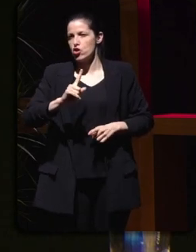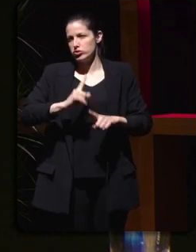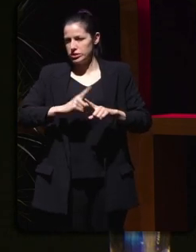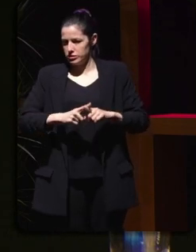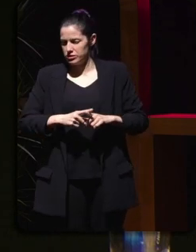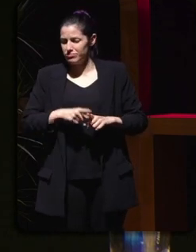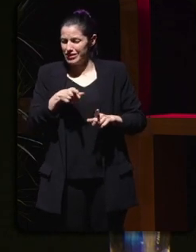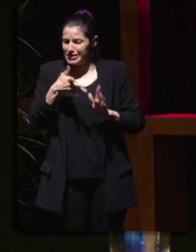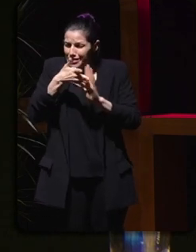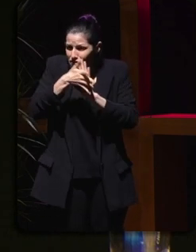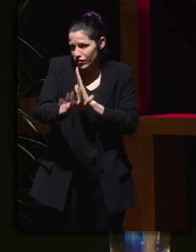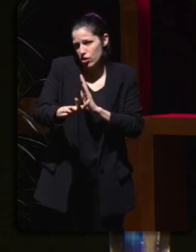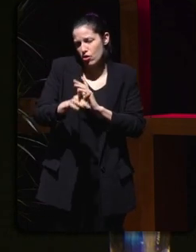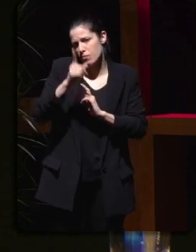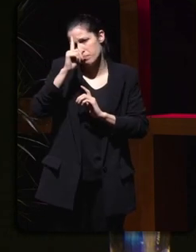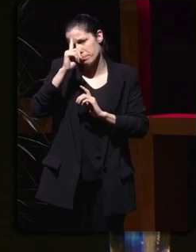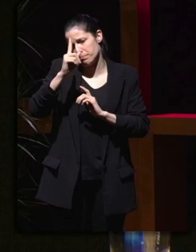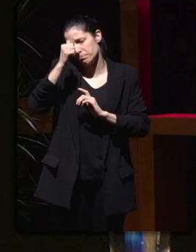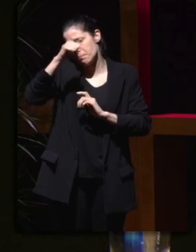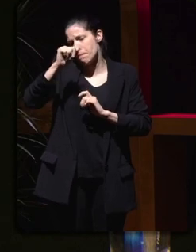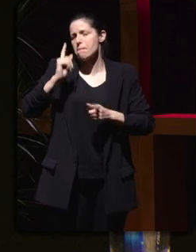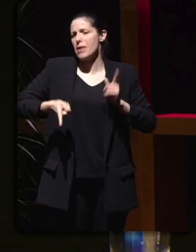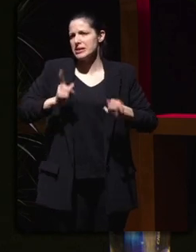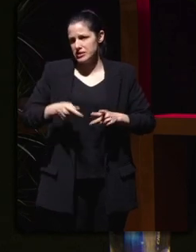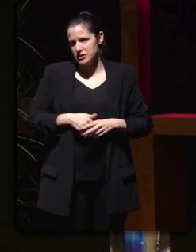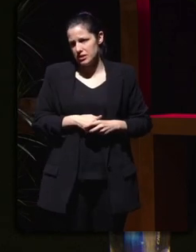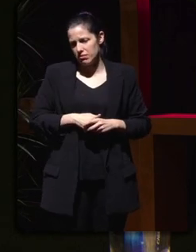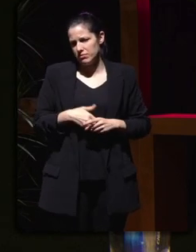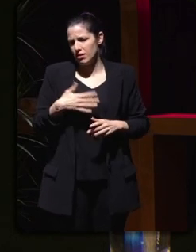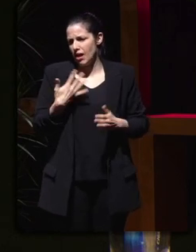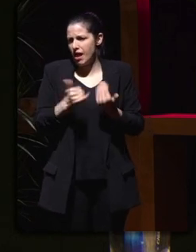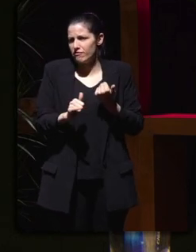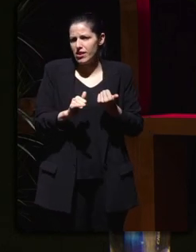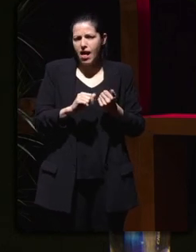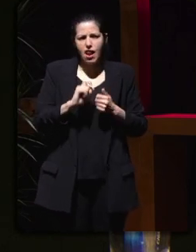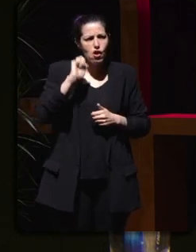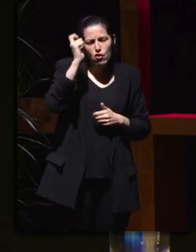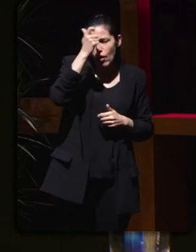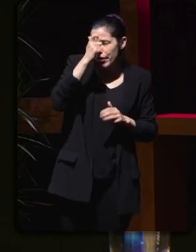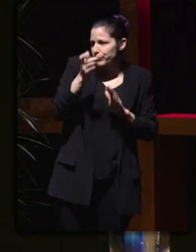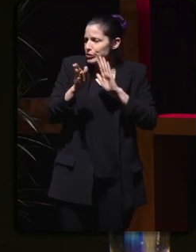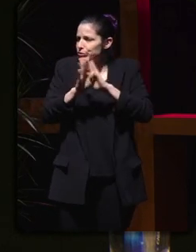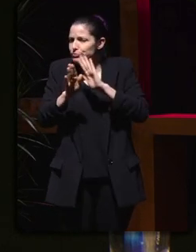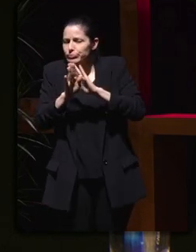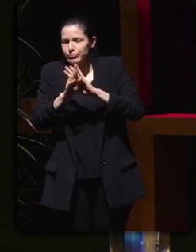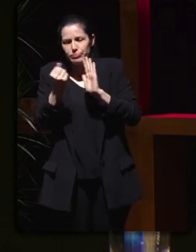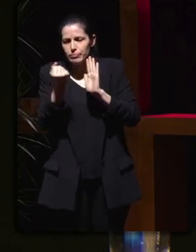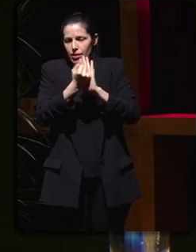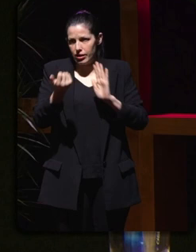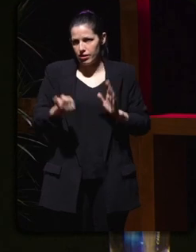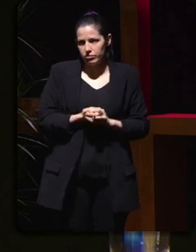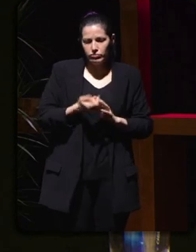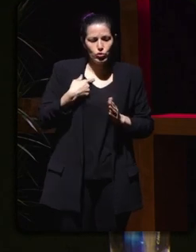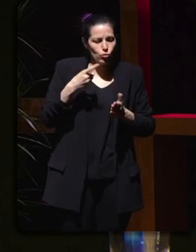es machista eso genera una la perpetuación de un marco conceptual porque Tú empiezas a aprender a ti te enseñan a Buscar en el diccionario